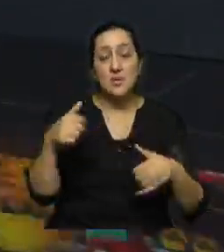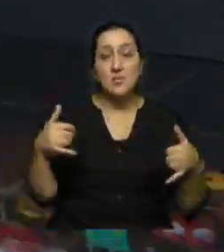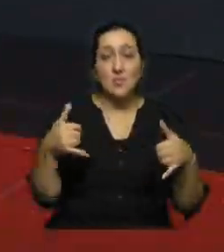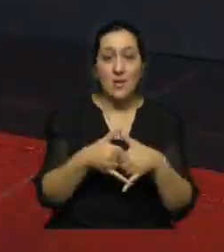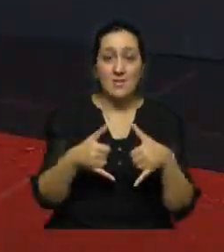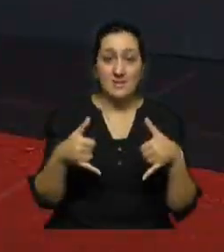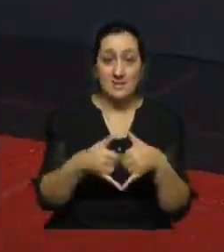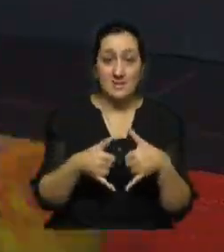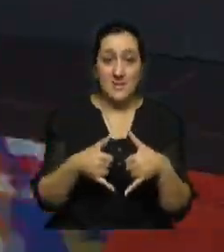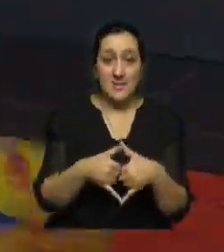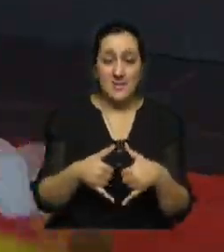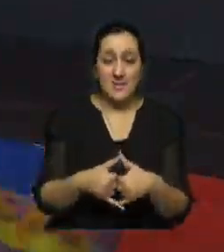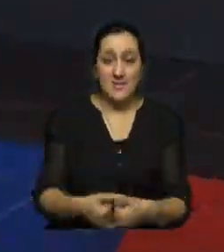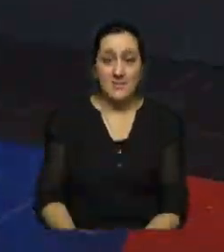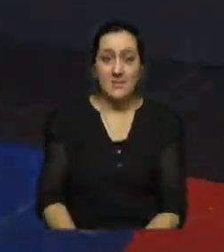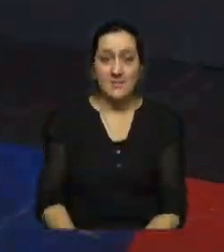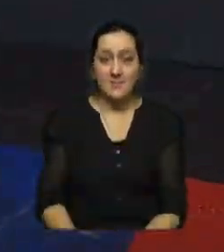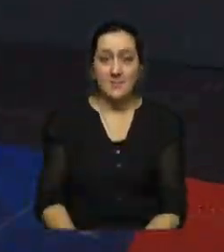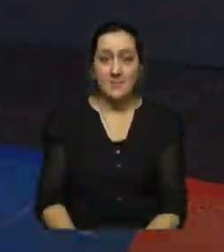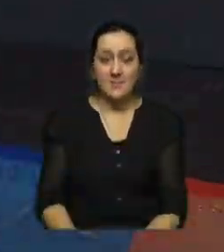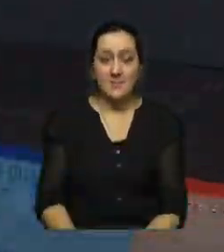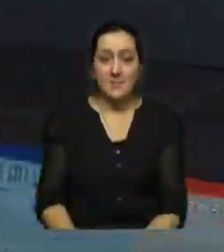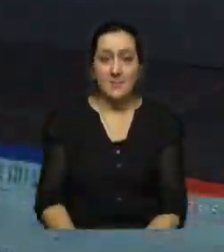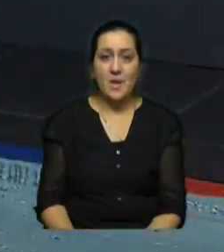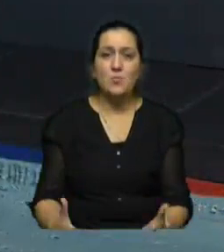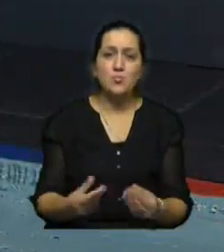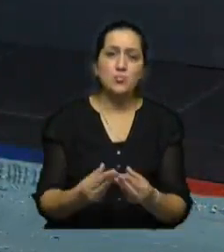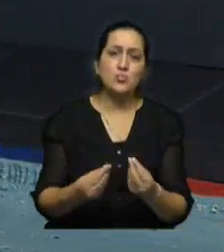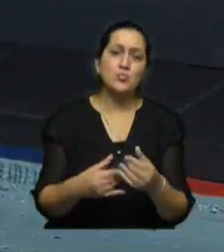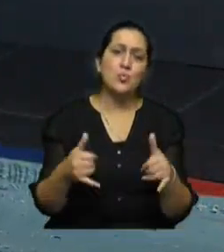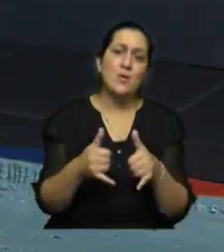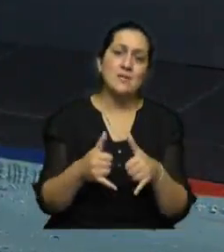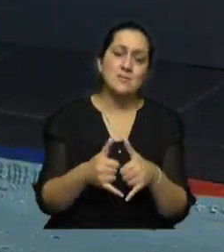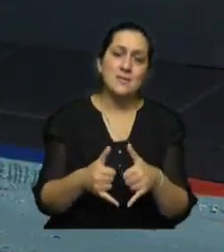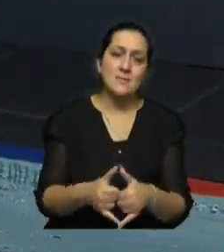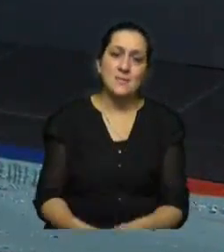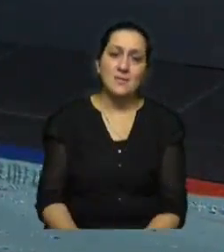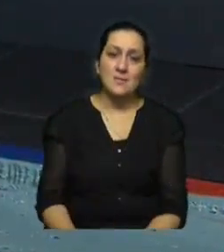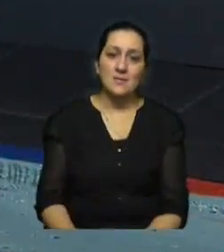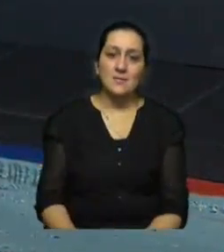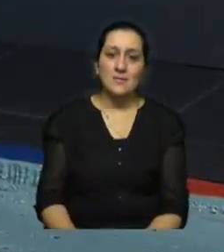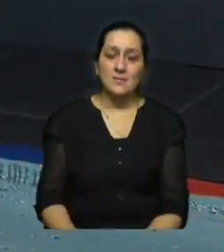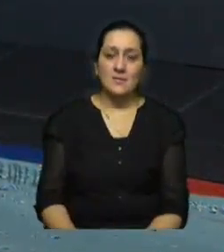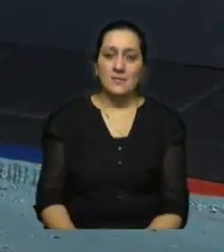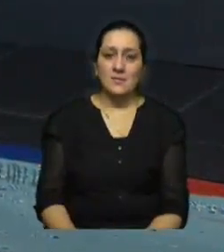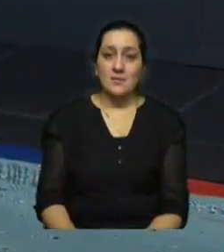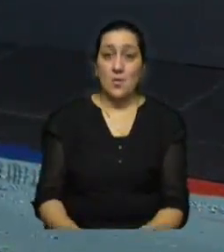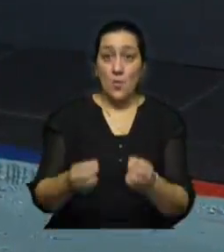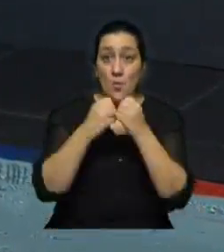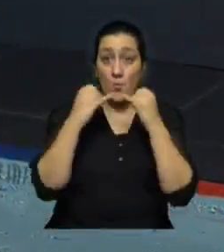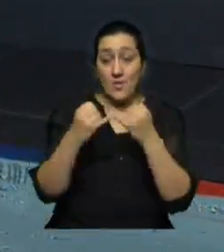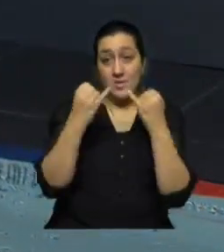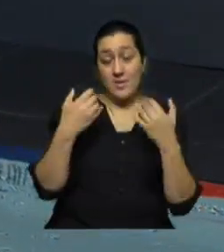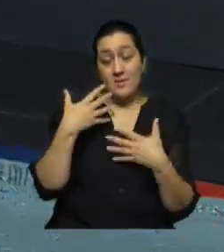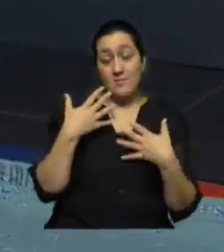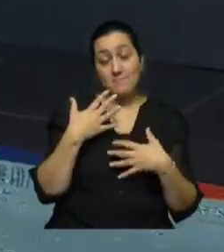de ustedes mismos que se están comunicando con nosotros. Una lluvia, una catarata hemos tenido de mensaje. Buen día, chiquitines, qué tristeza